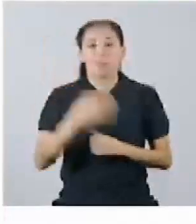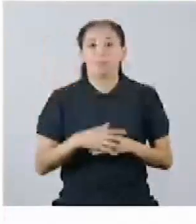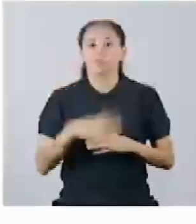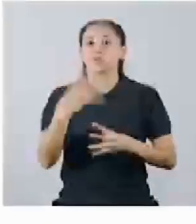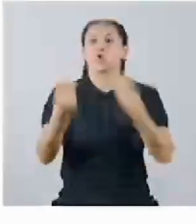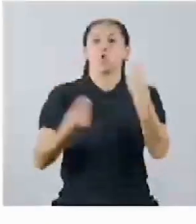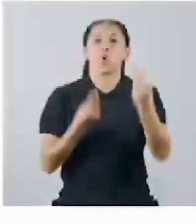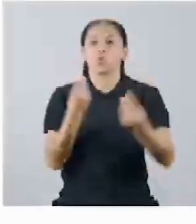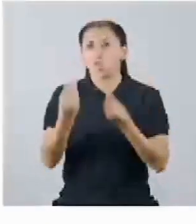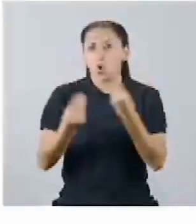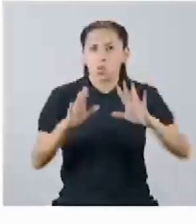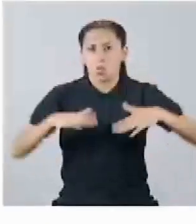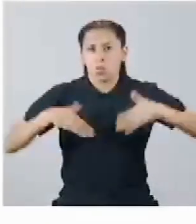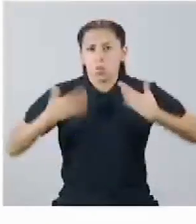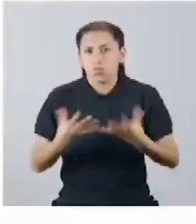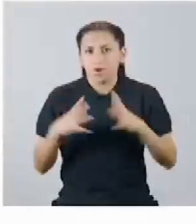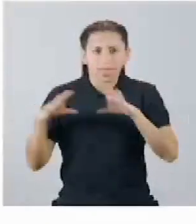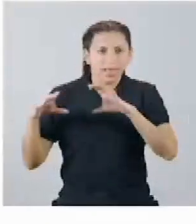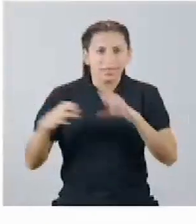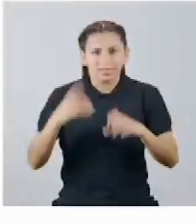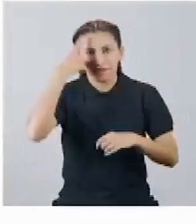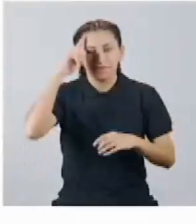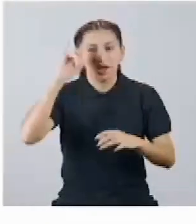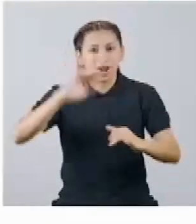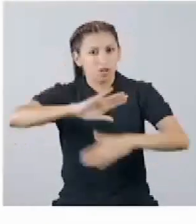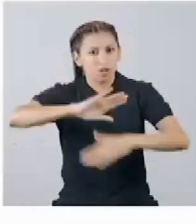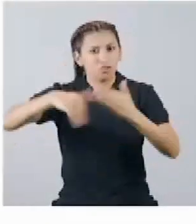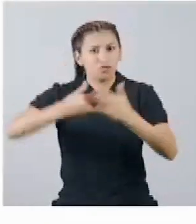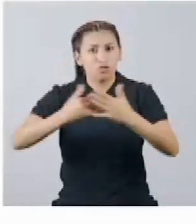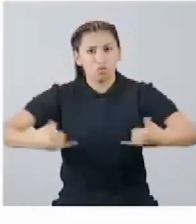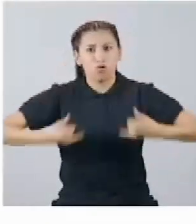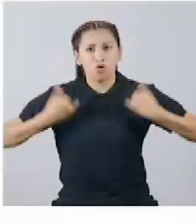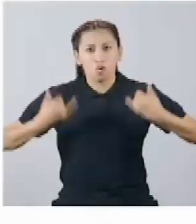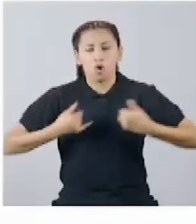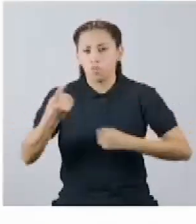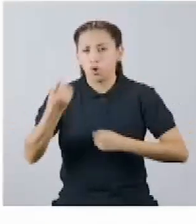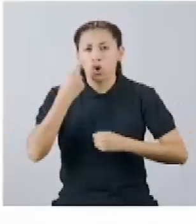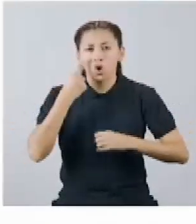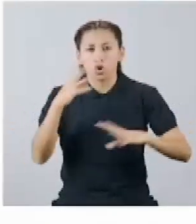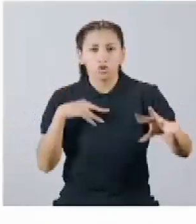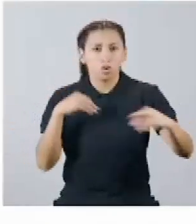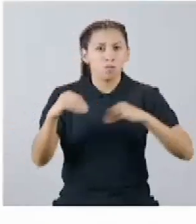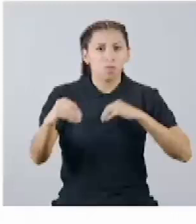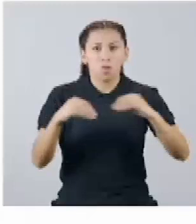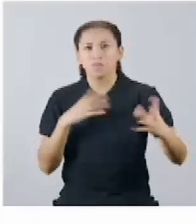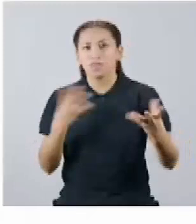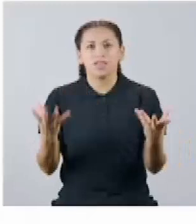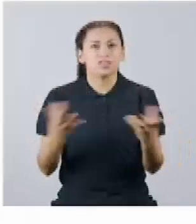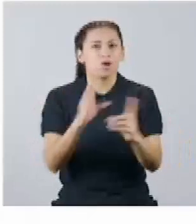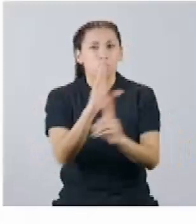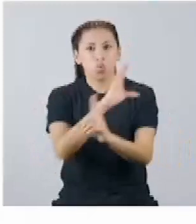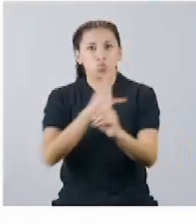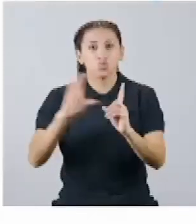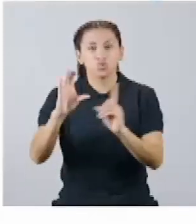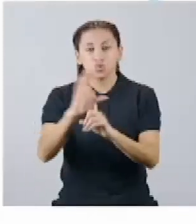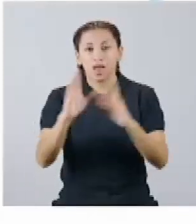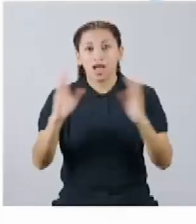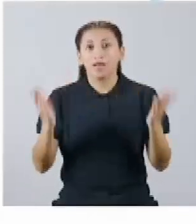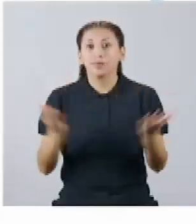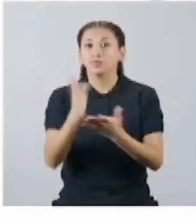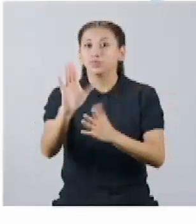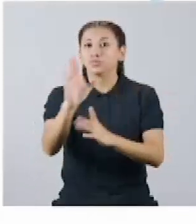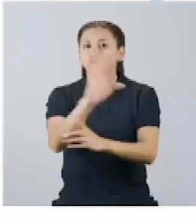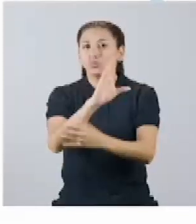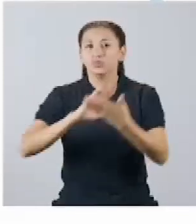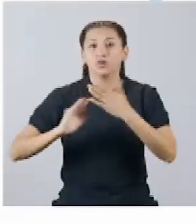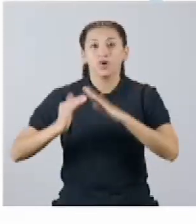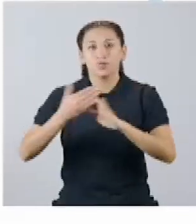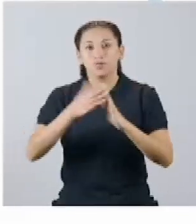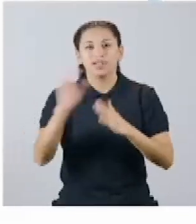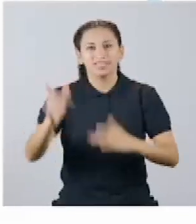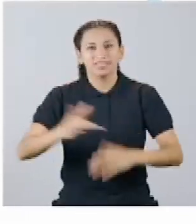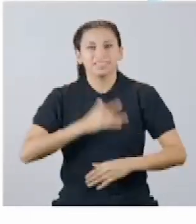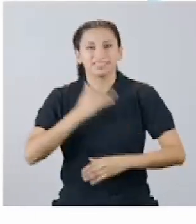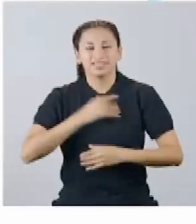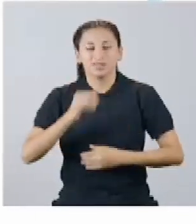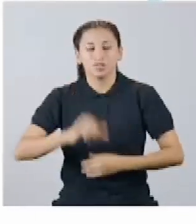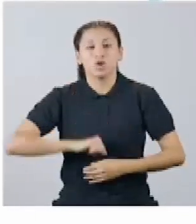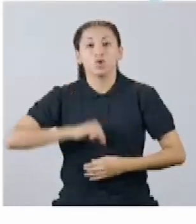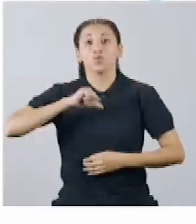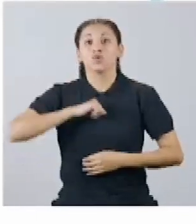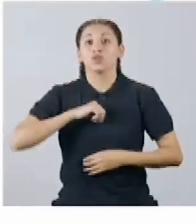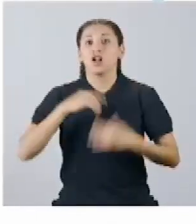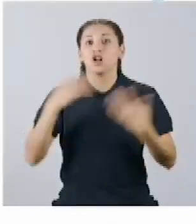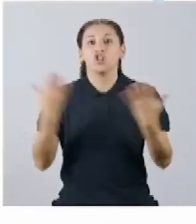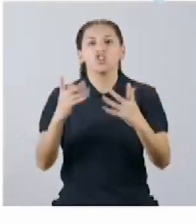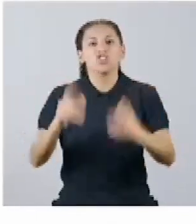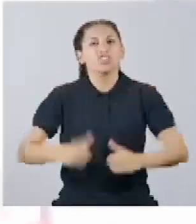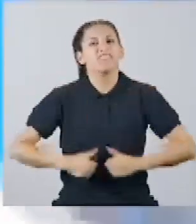¿Cómo podríamos hacer para que los jóvenes conozcan el movimiento cultural de su localidad y se sientan orgullosos del lugar